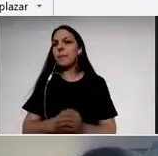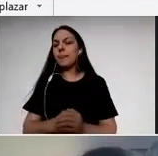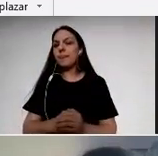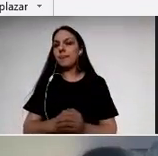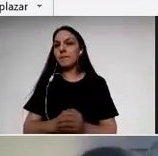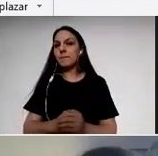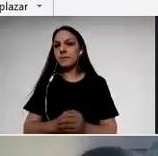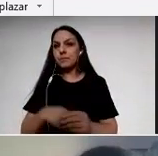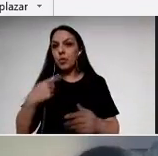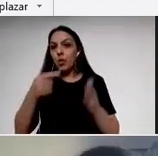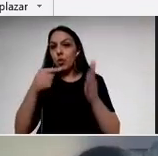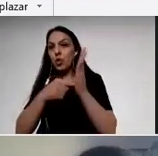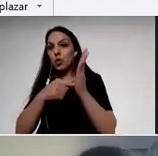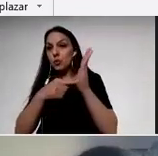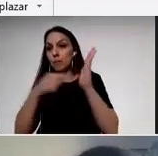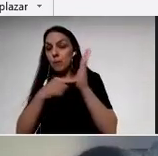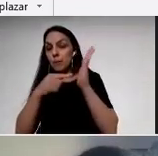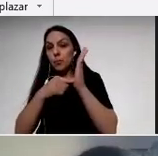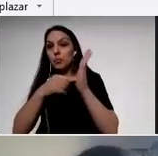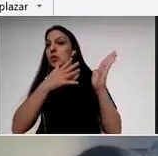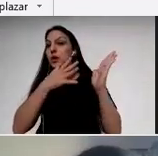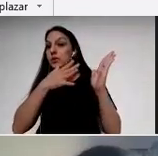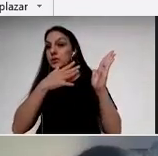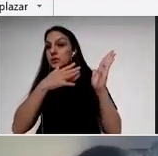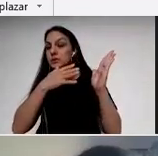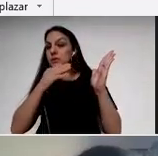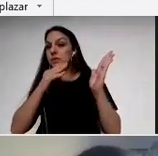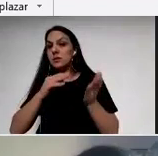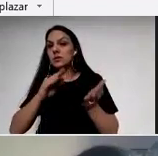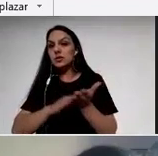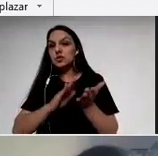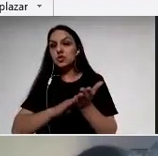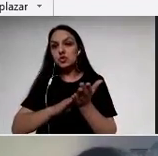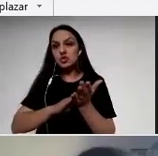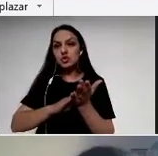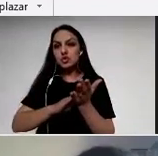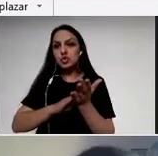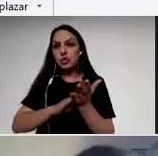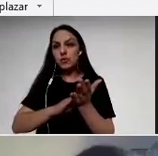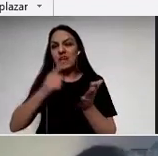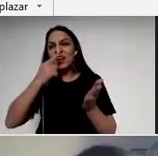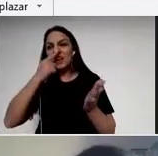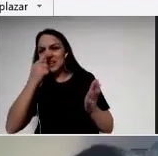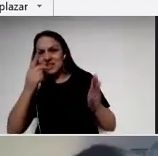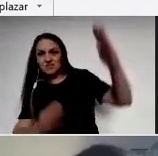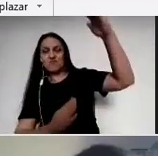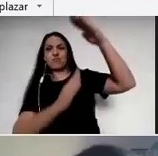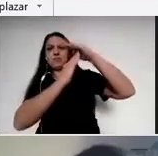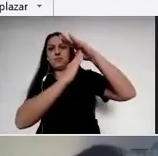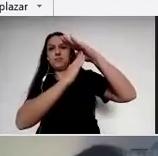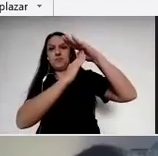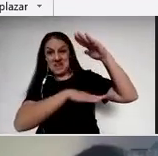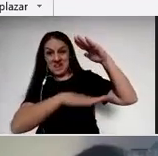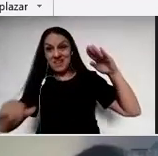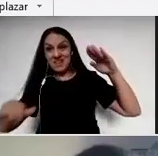que nos habla de prioritario, ¿no? El interés superior del niño por entre todos